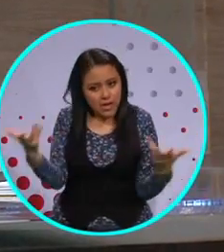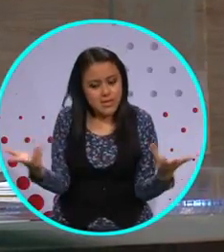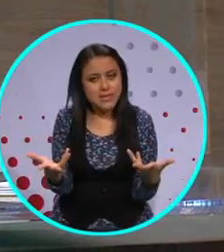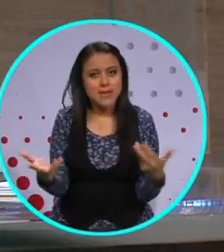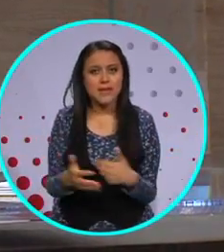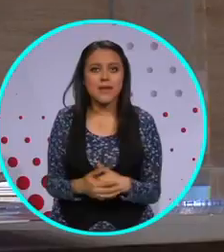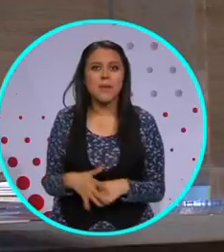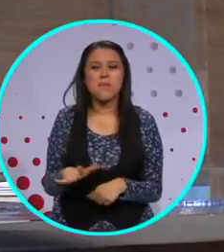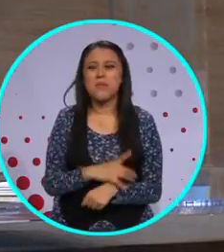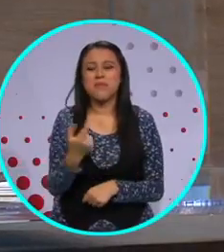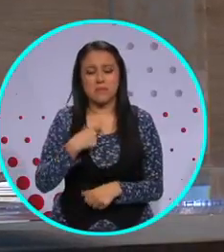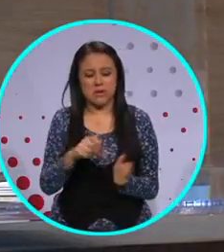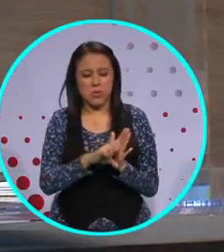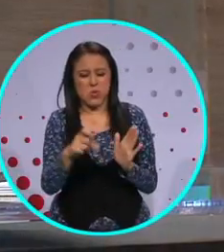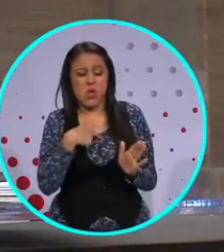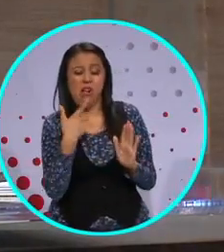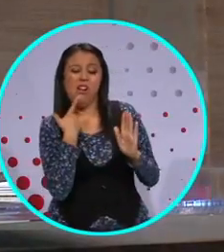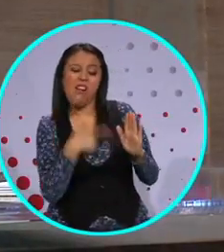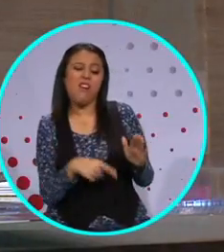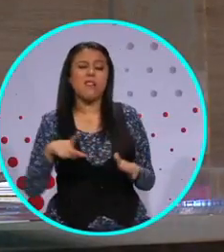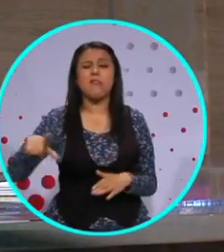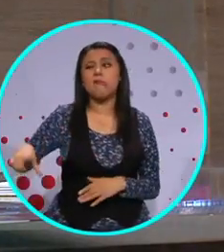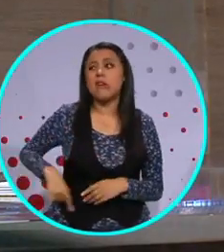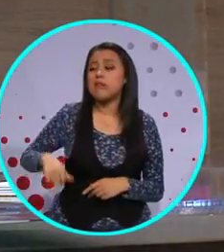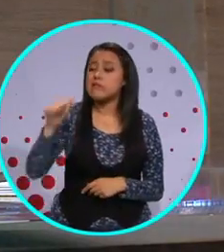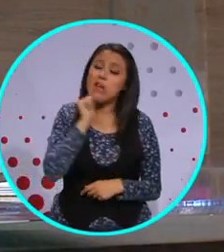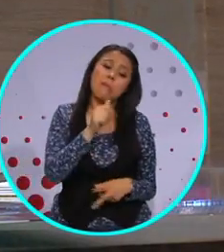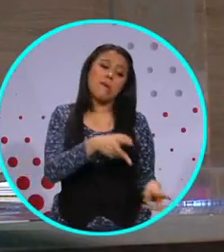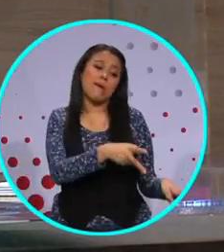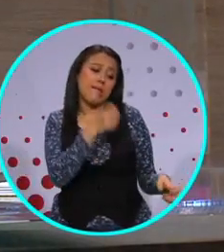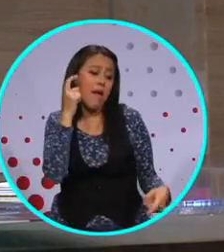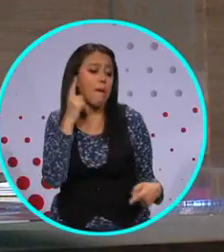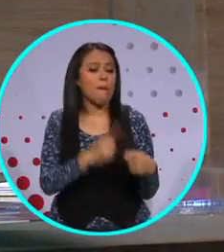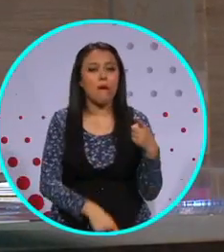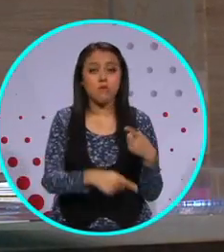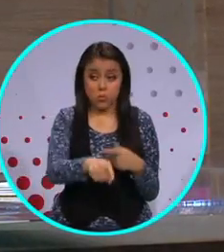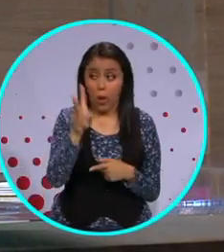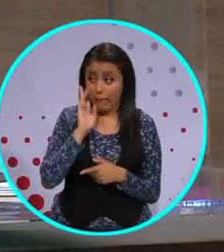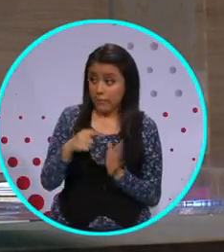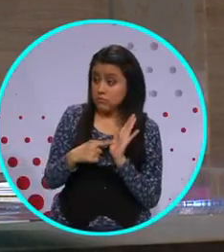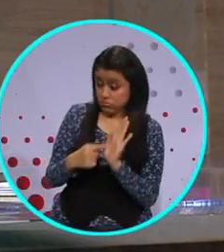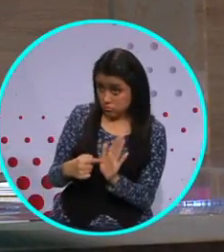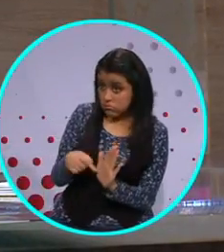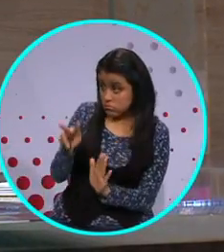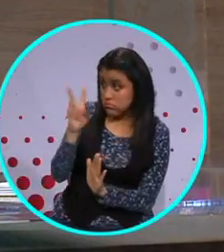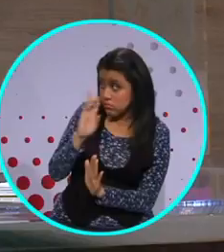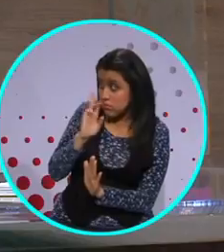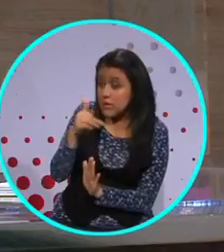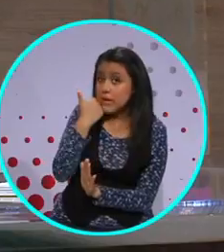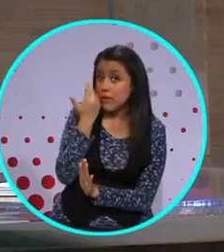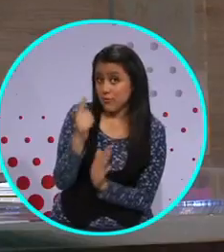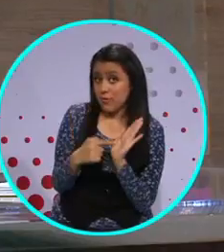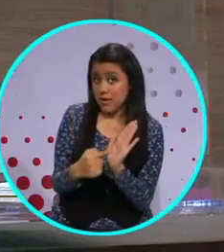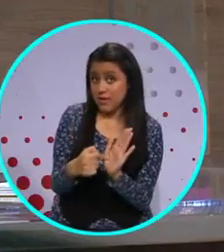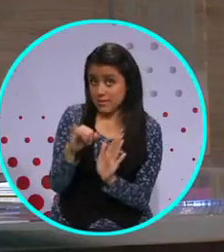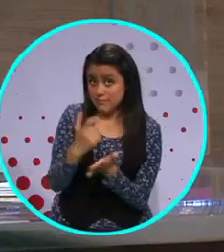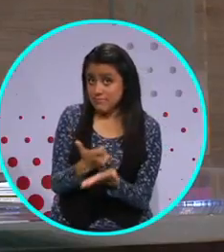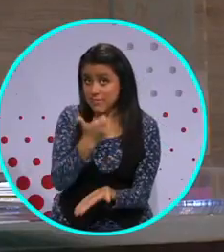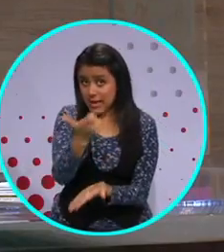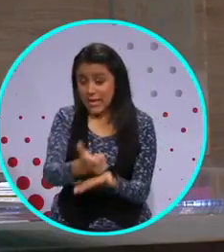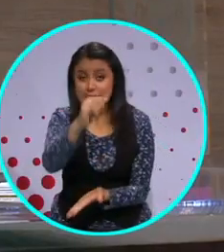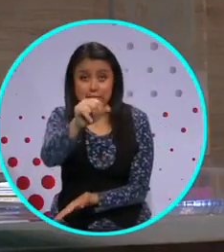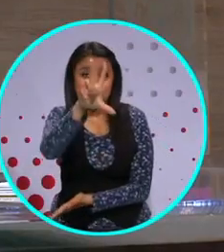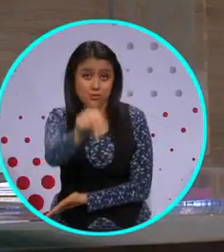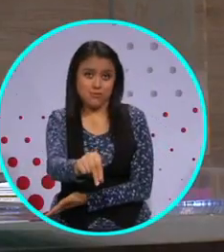cada vez que escucho una queja de es que el gobierno hace quita tienes pruebas de que tú has dado dinero para que esto funcione sí